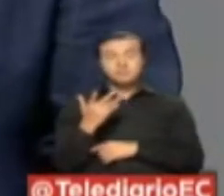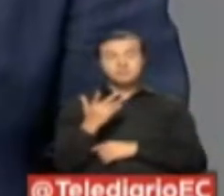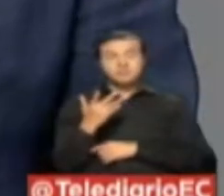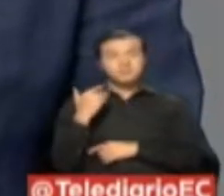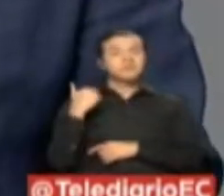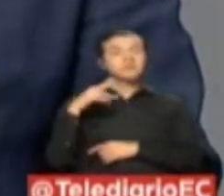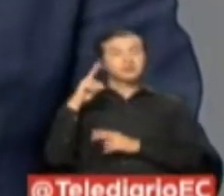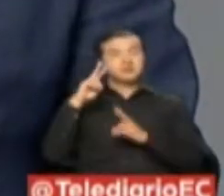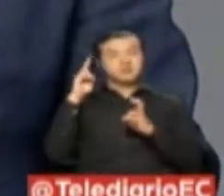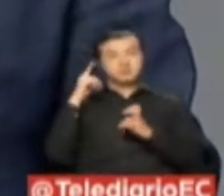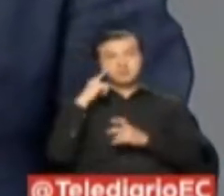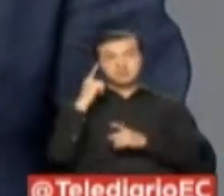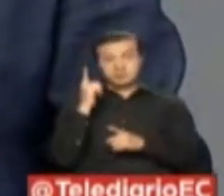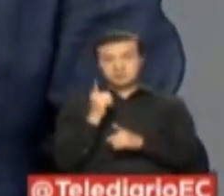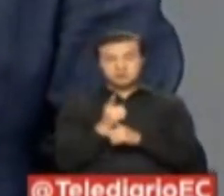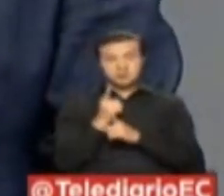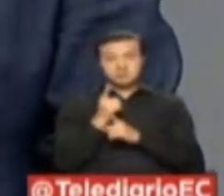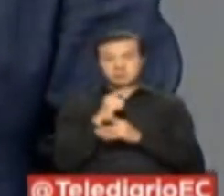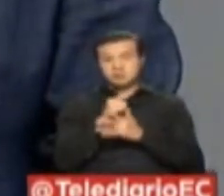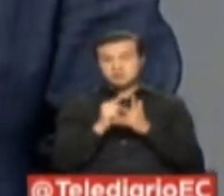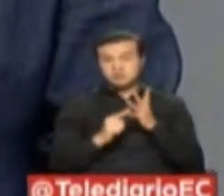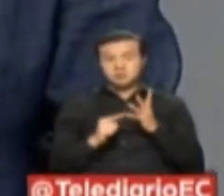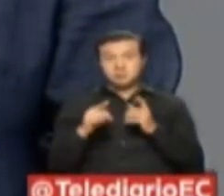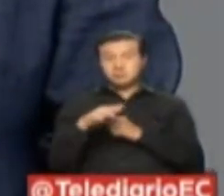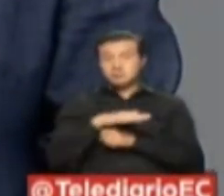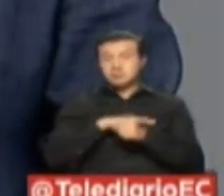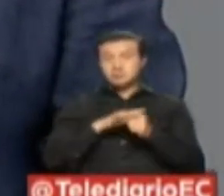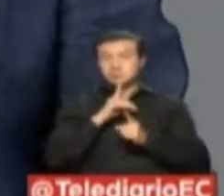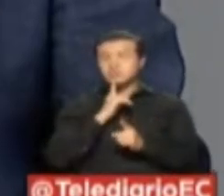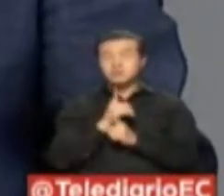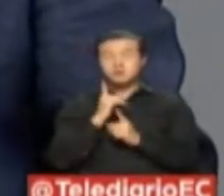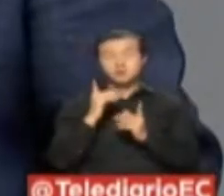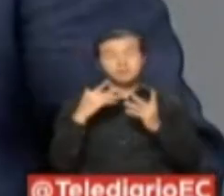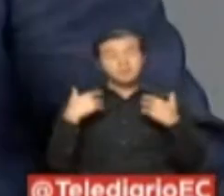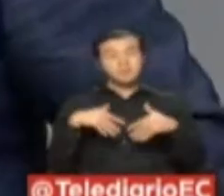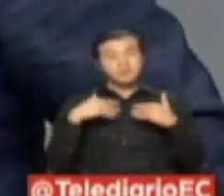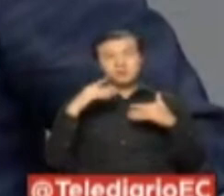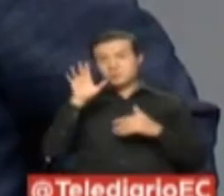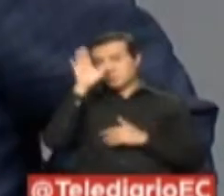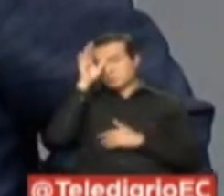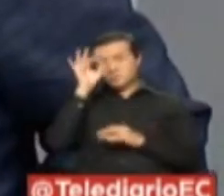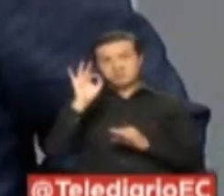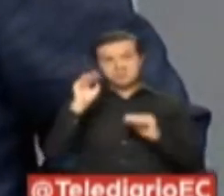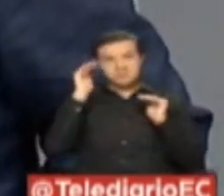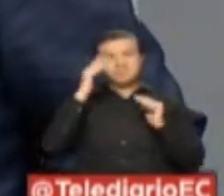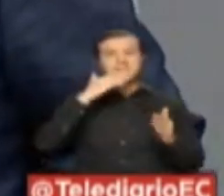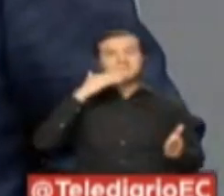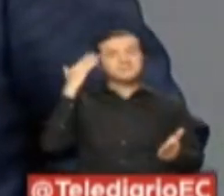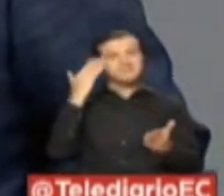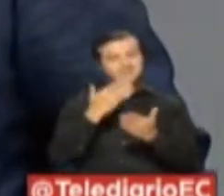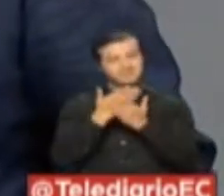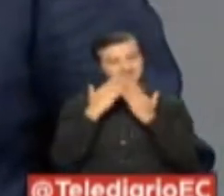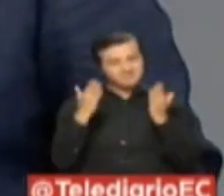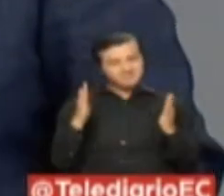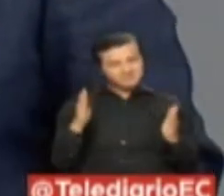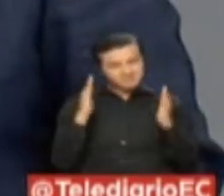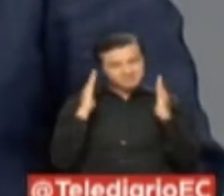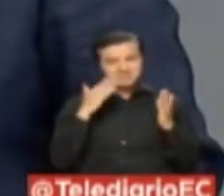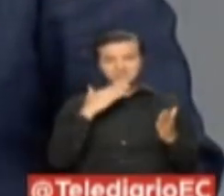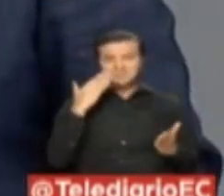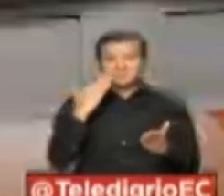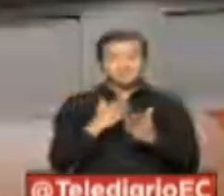más acerca de la riqueza de esta extraordinaria cultura muchísimas gracias por hacer una explicitación